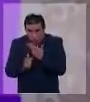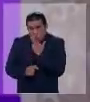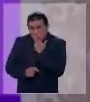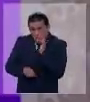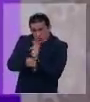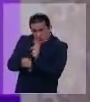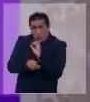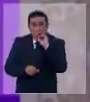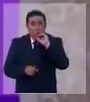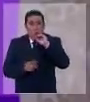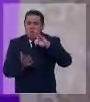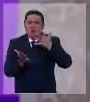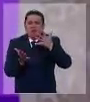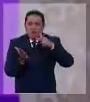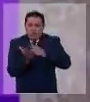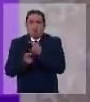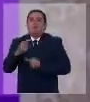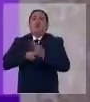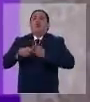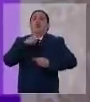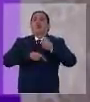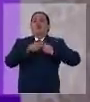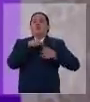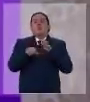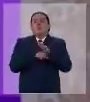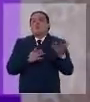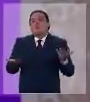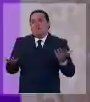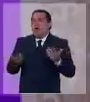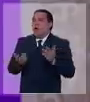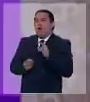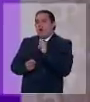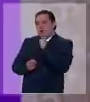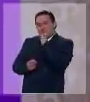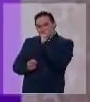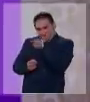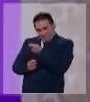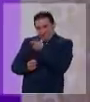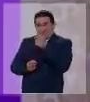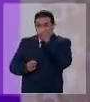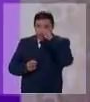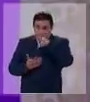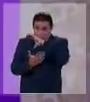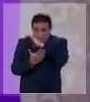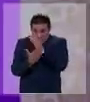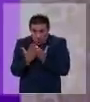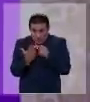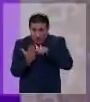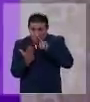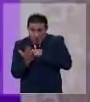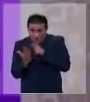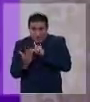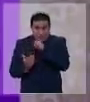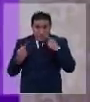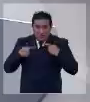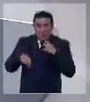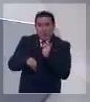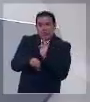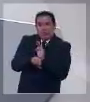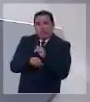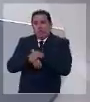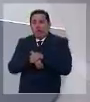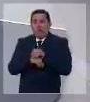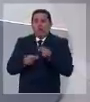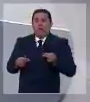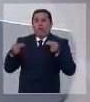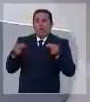no queremos contratos leoninos, no queremos que otros hagan negocio con lo que es nuestro. Gracias, candidato. Primera